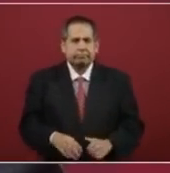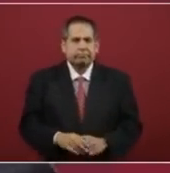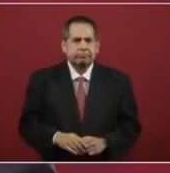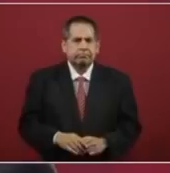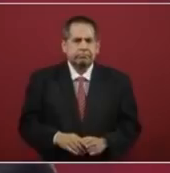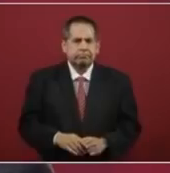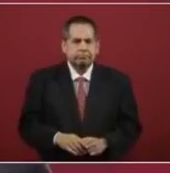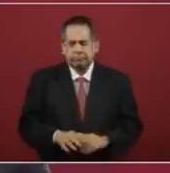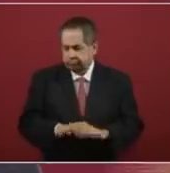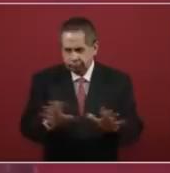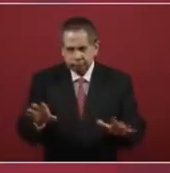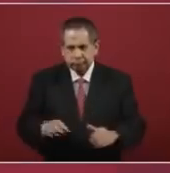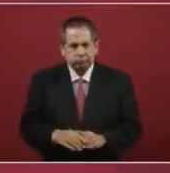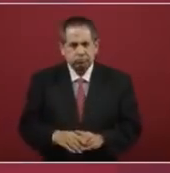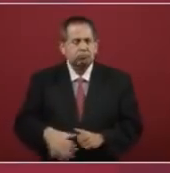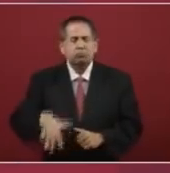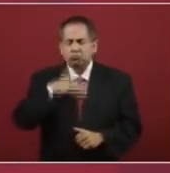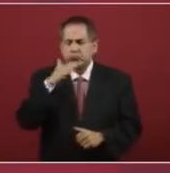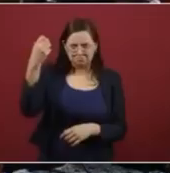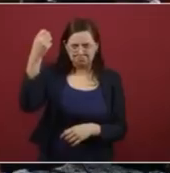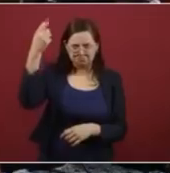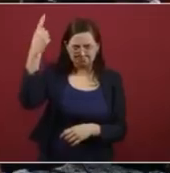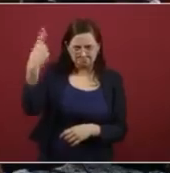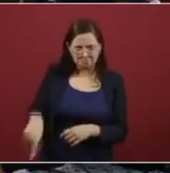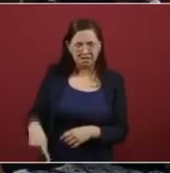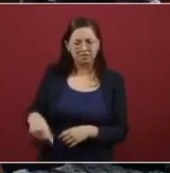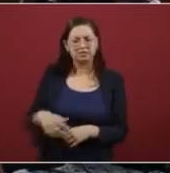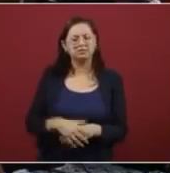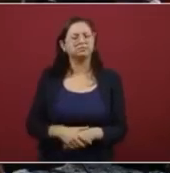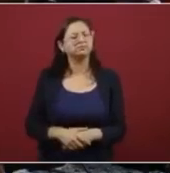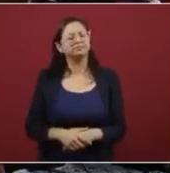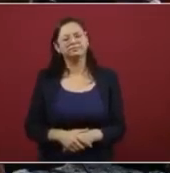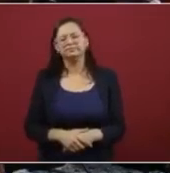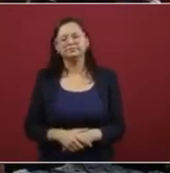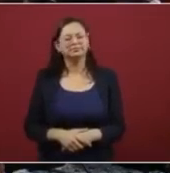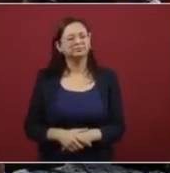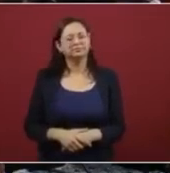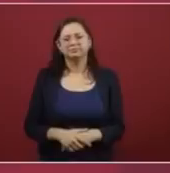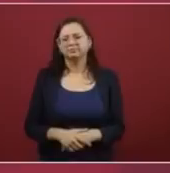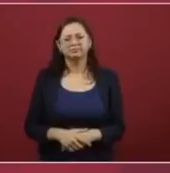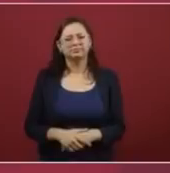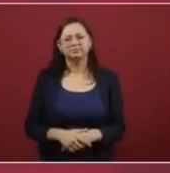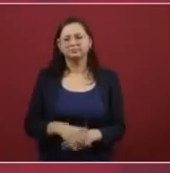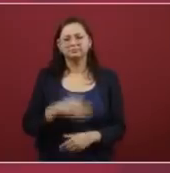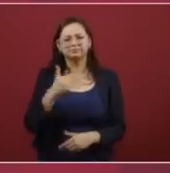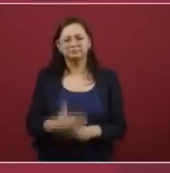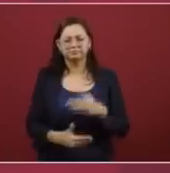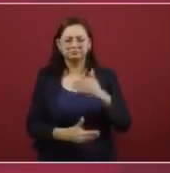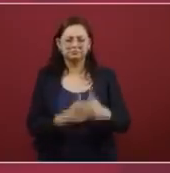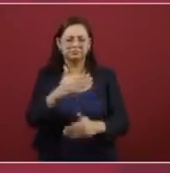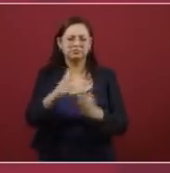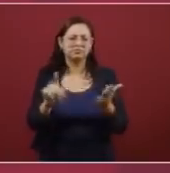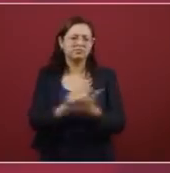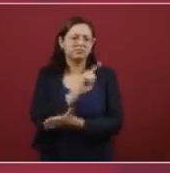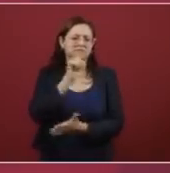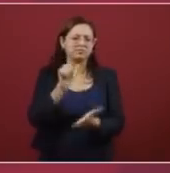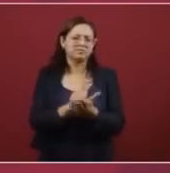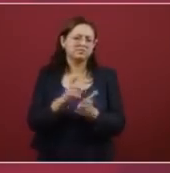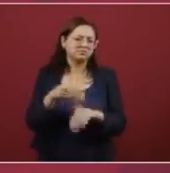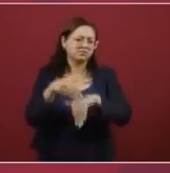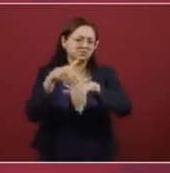Eso no. Corrupción no. Es un procedimiento legal